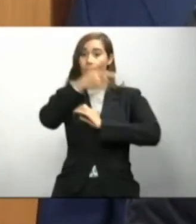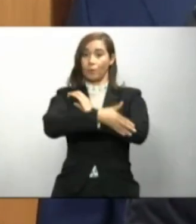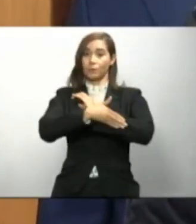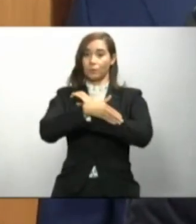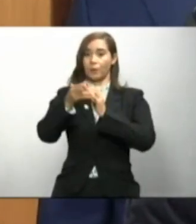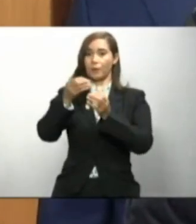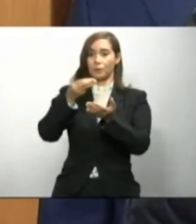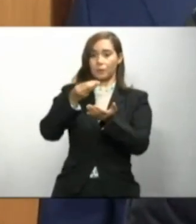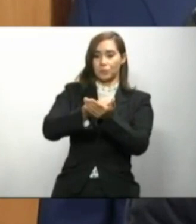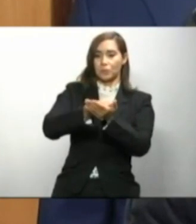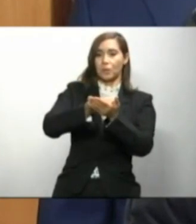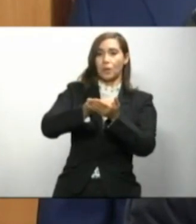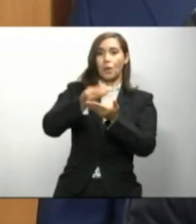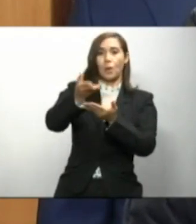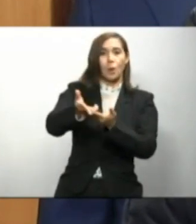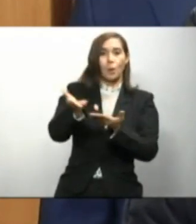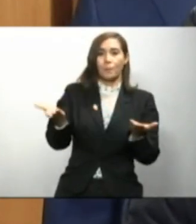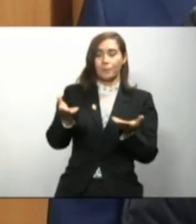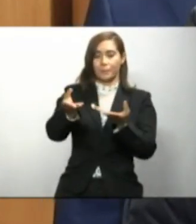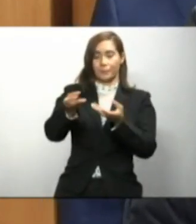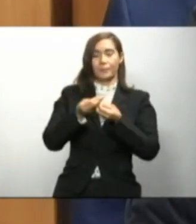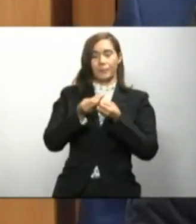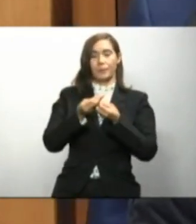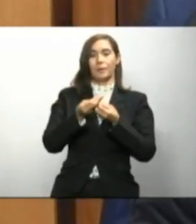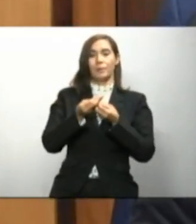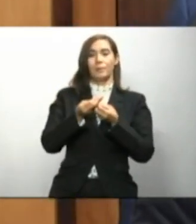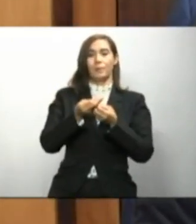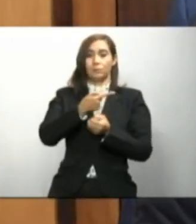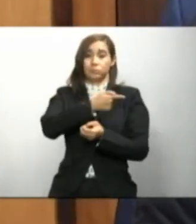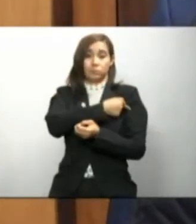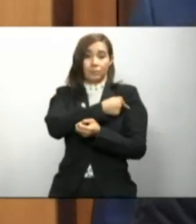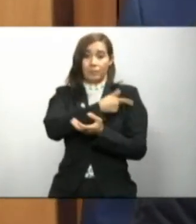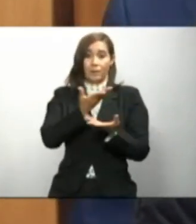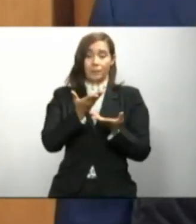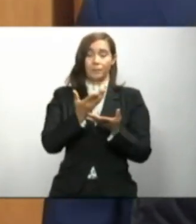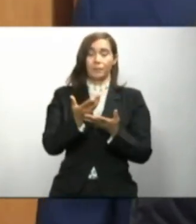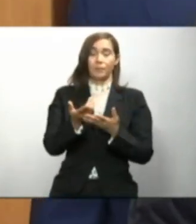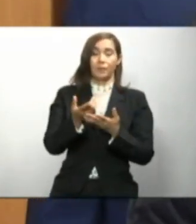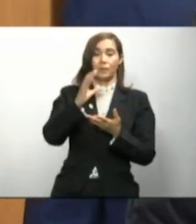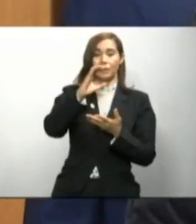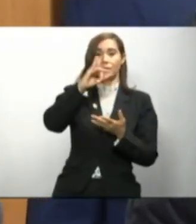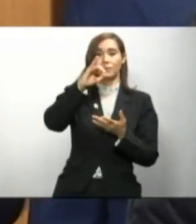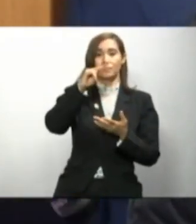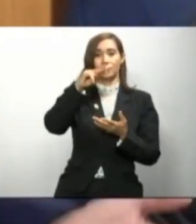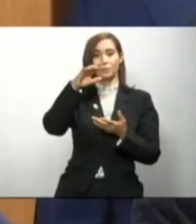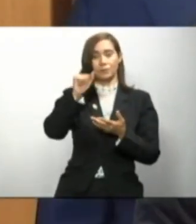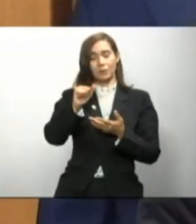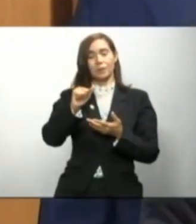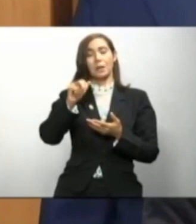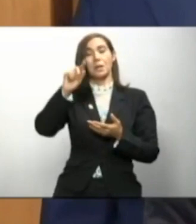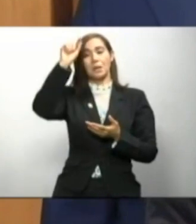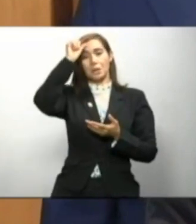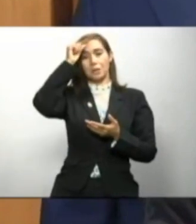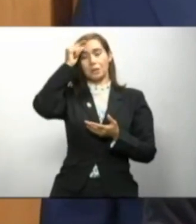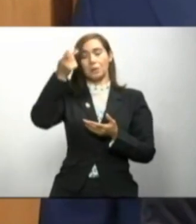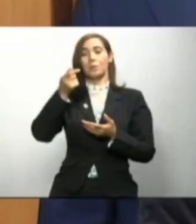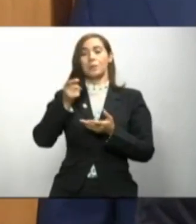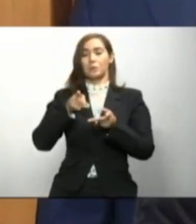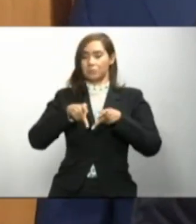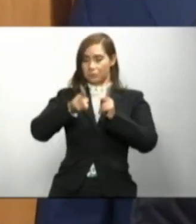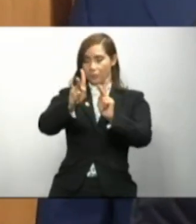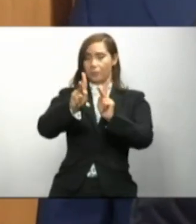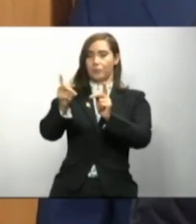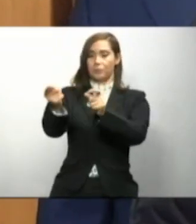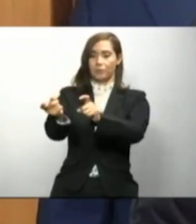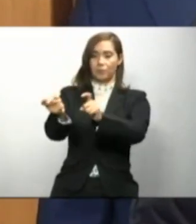compramos vacunas en en china la compramos bajo una angina y el gobierno nos permitió la exportación y eso